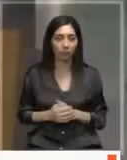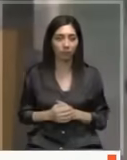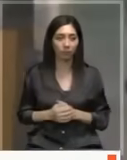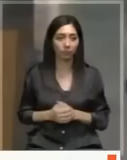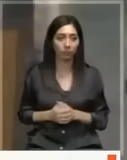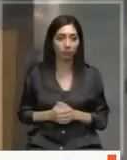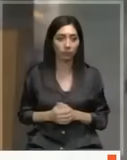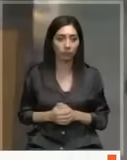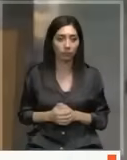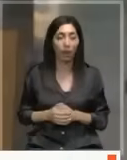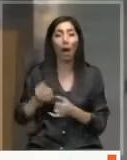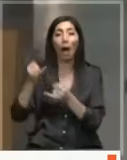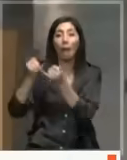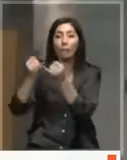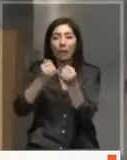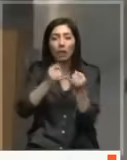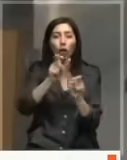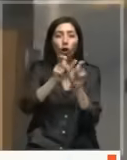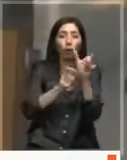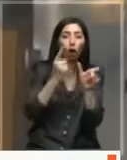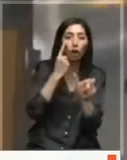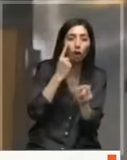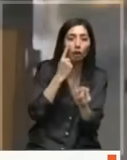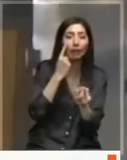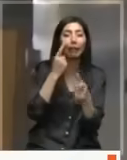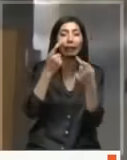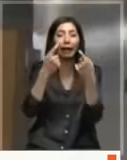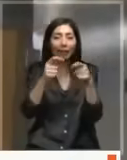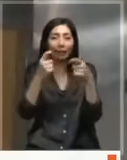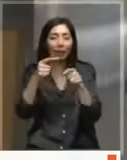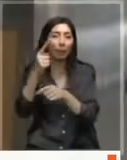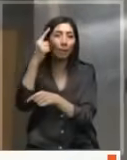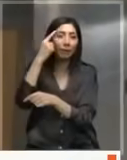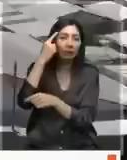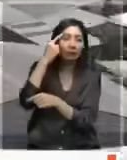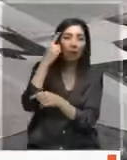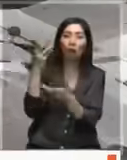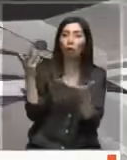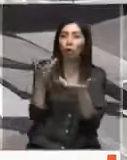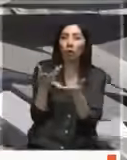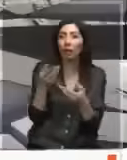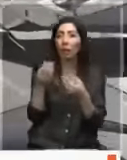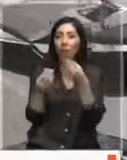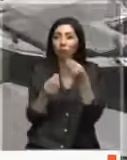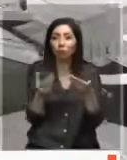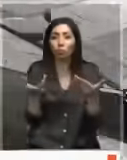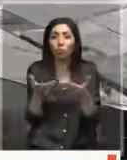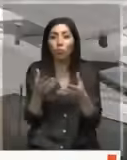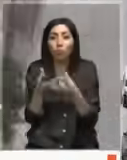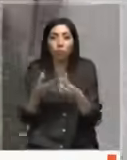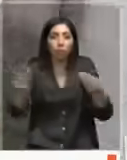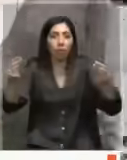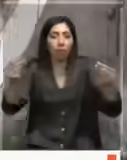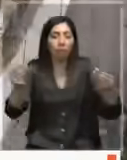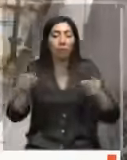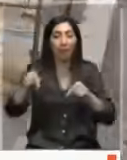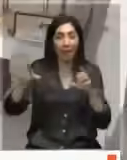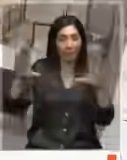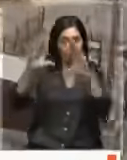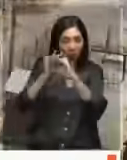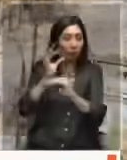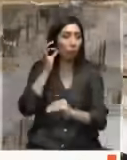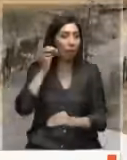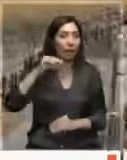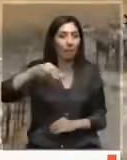Por datos de amigos y conocidos, han tratado de reconstruir en algo la secuencia de su desaparición. Esa noche, Michelle salió